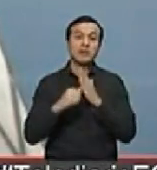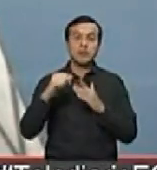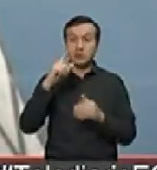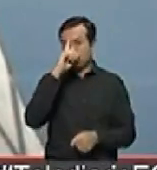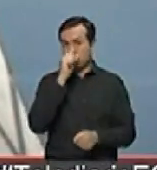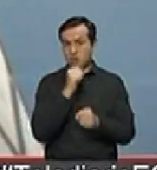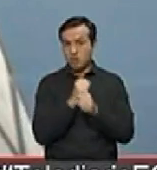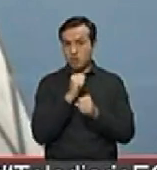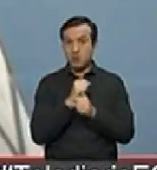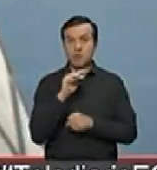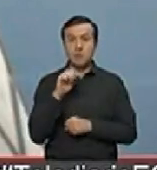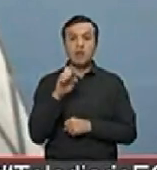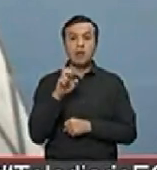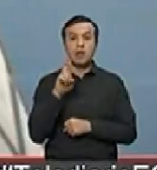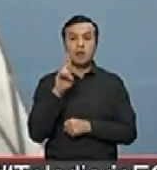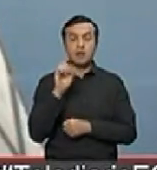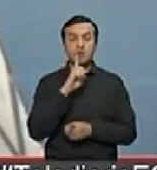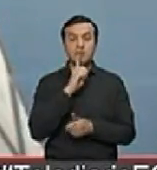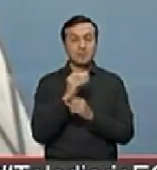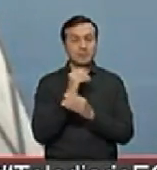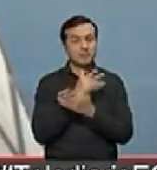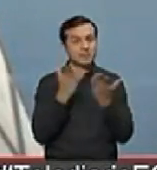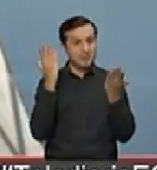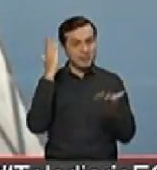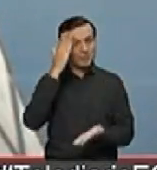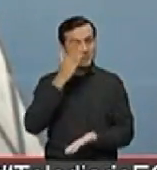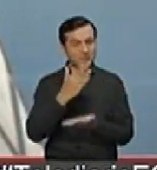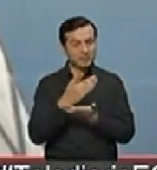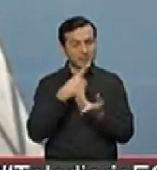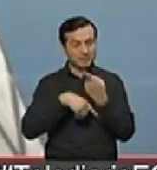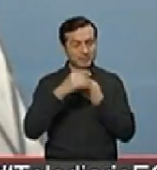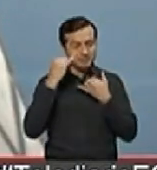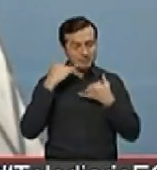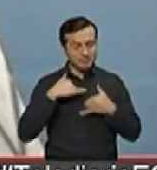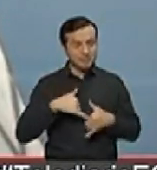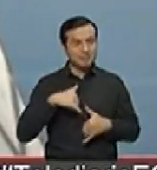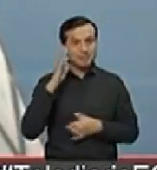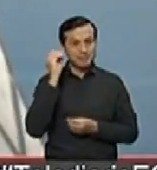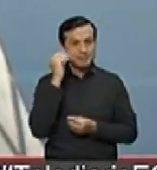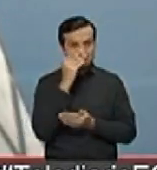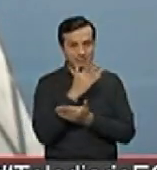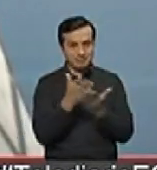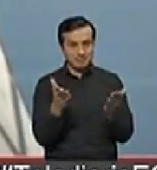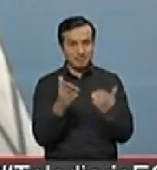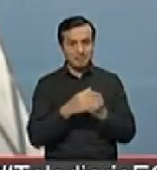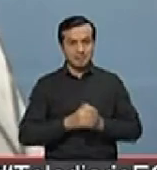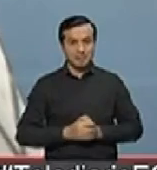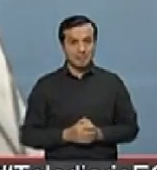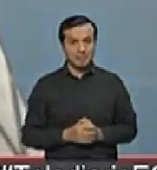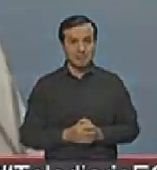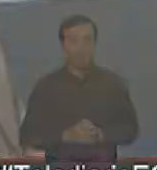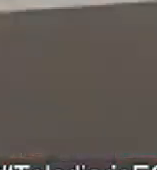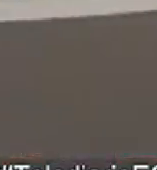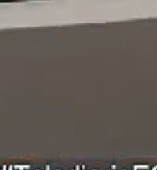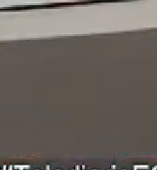Trabajo, Andrés Madero, en Primera Impresión. Nosotros hacemos una breve pausa. Enseguida regresamos con ustedes, con nuestro siguiente invitado.